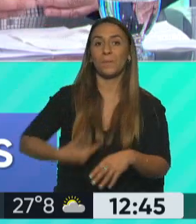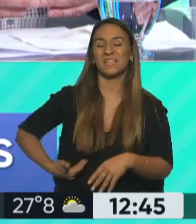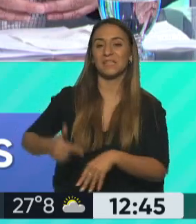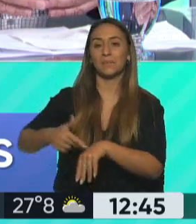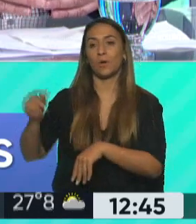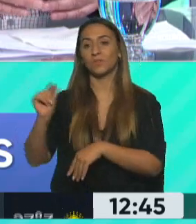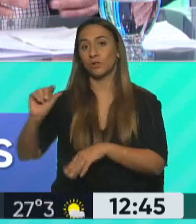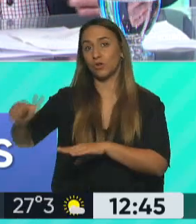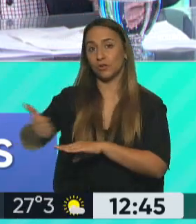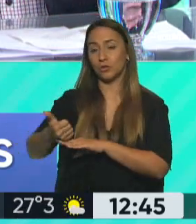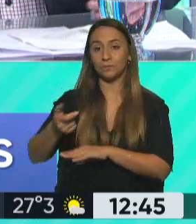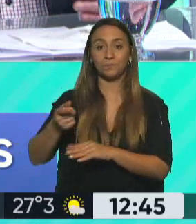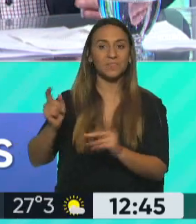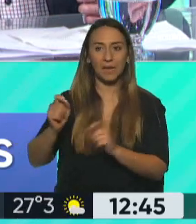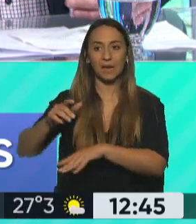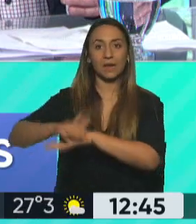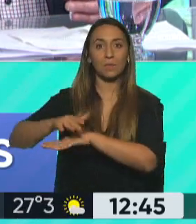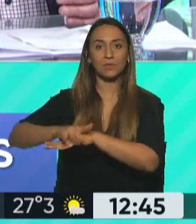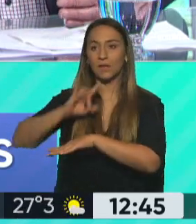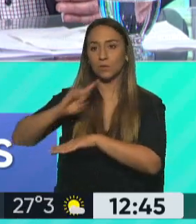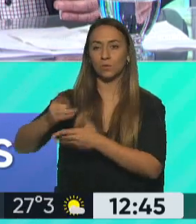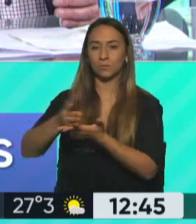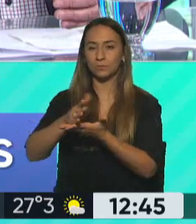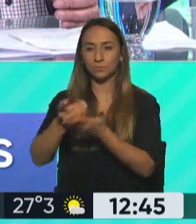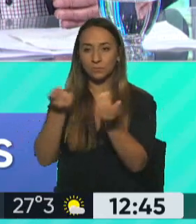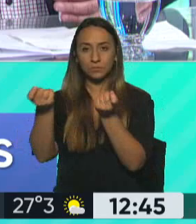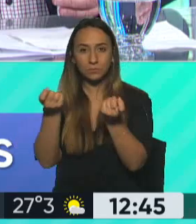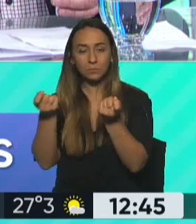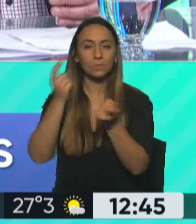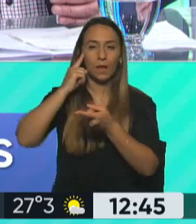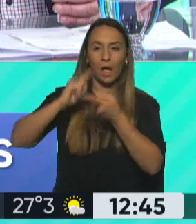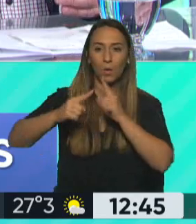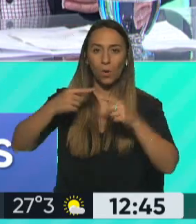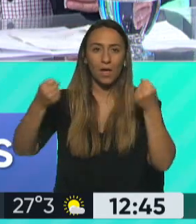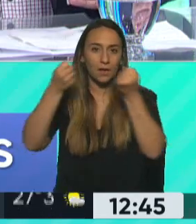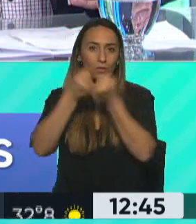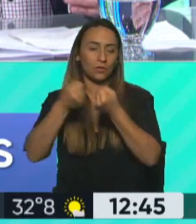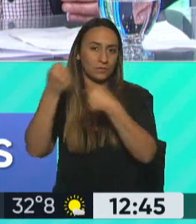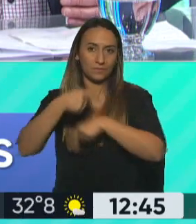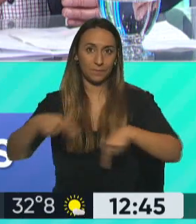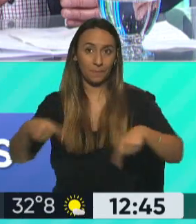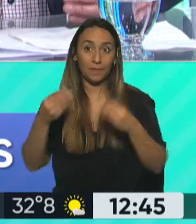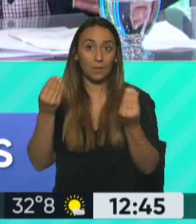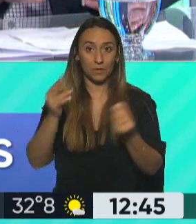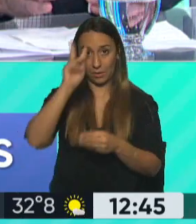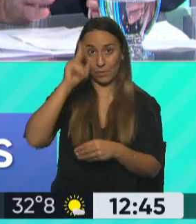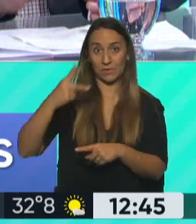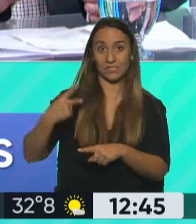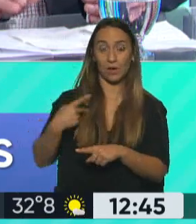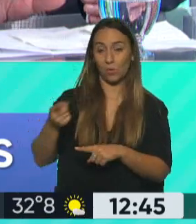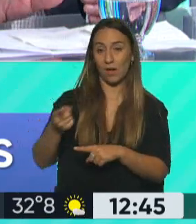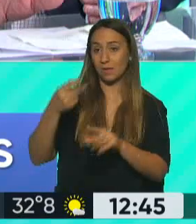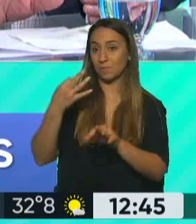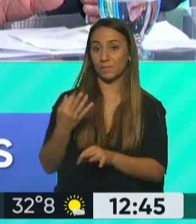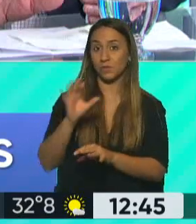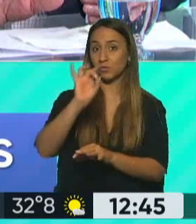Senado Nacional, que es quien articula en parte también los acuerdos de entendimientos políticos, porque Victoria Villarruel viene con 2 años